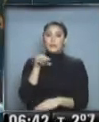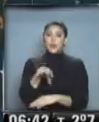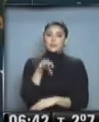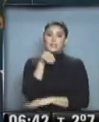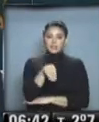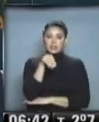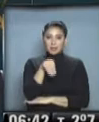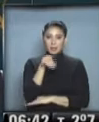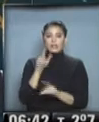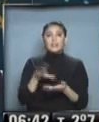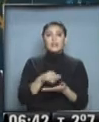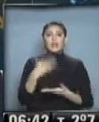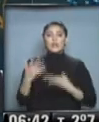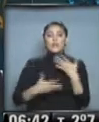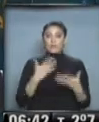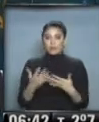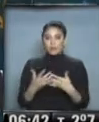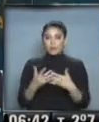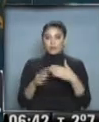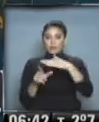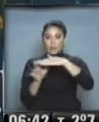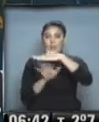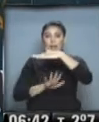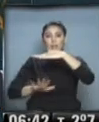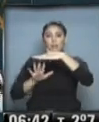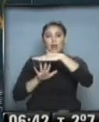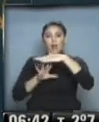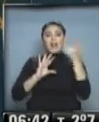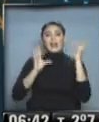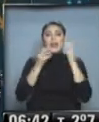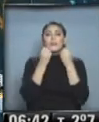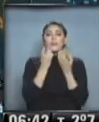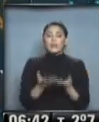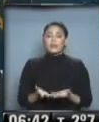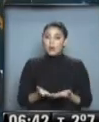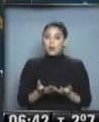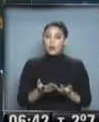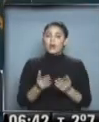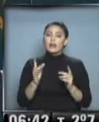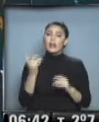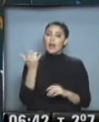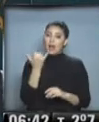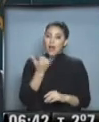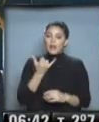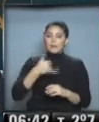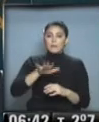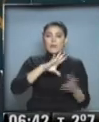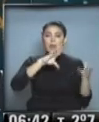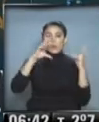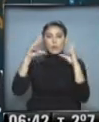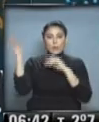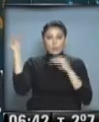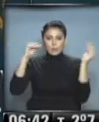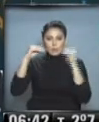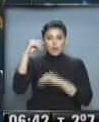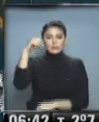Cruz y también en Tierra del Fuego. En el centro y norte patagónico, condiciones mucho más estables. Habrá un aumento de nubosidad en el